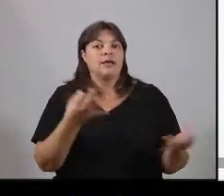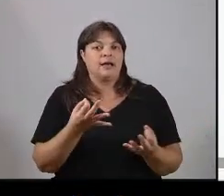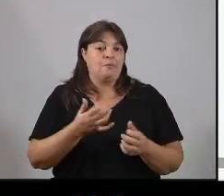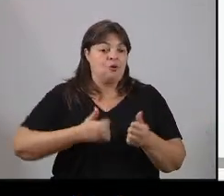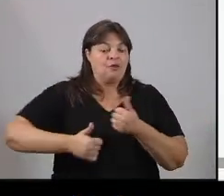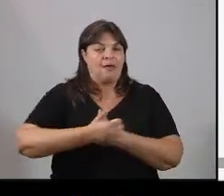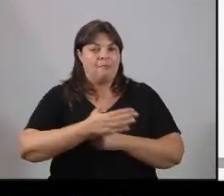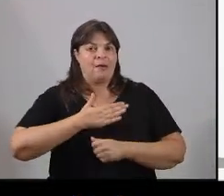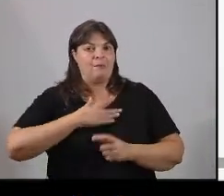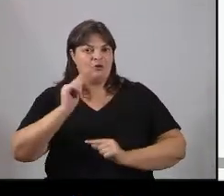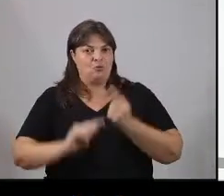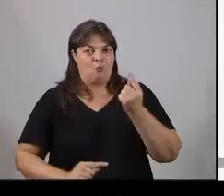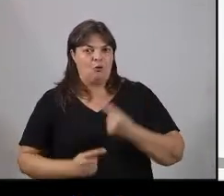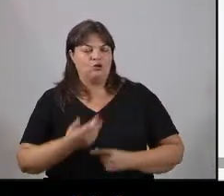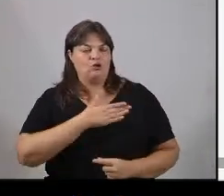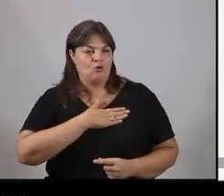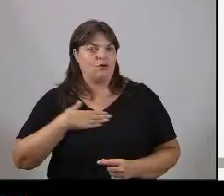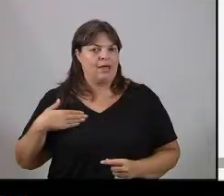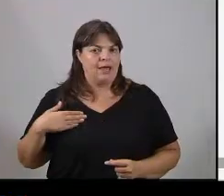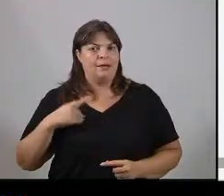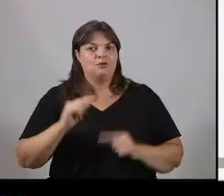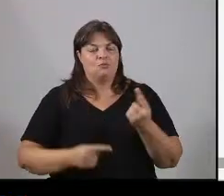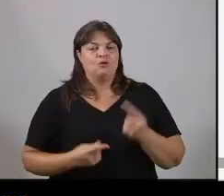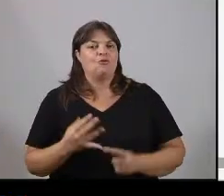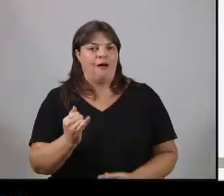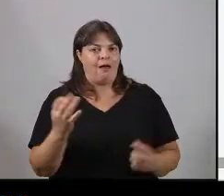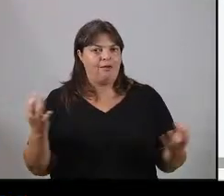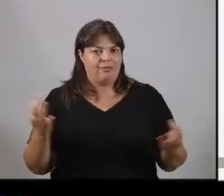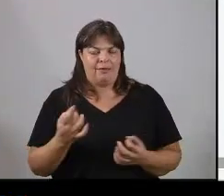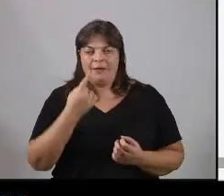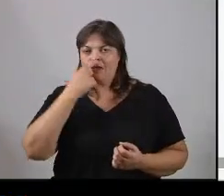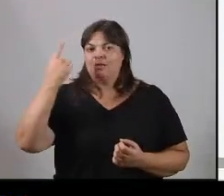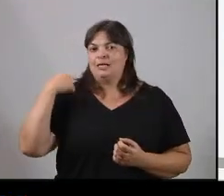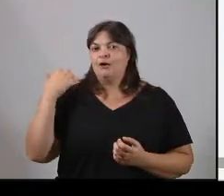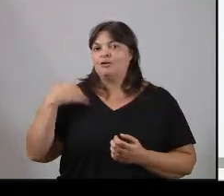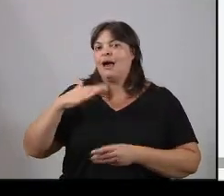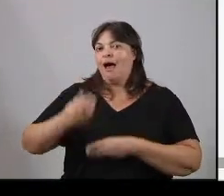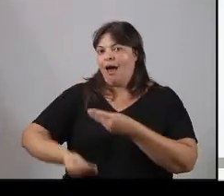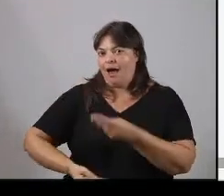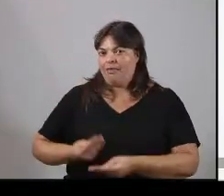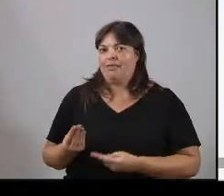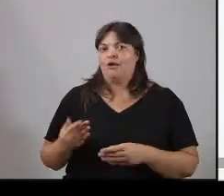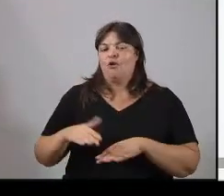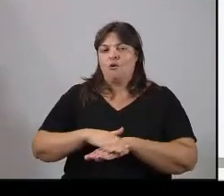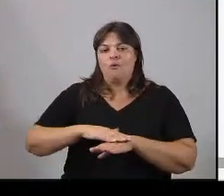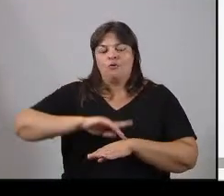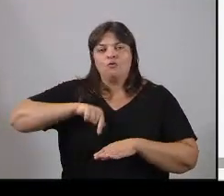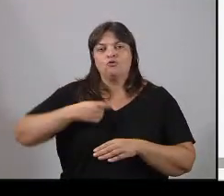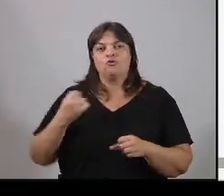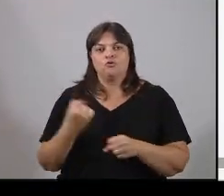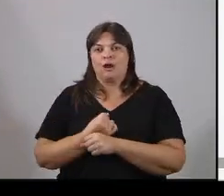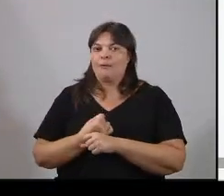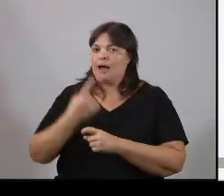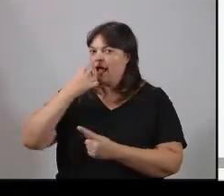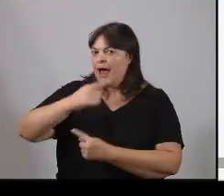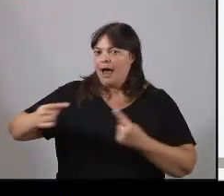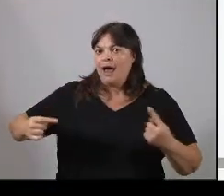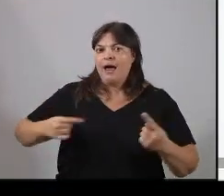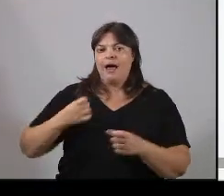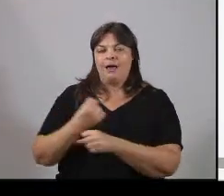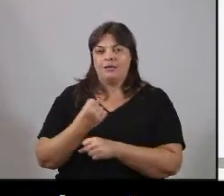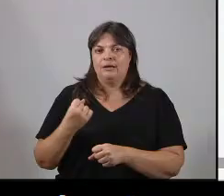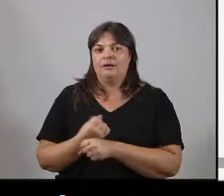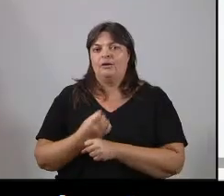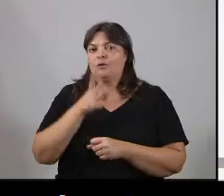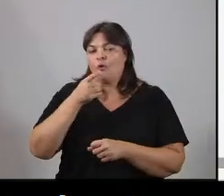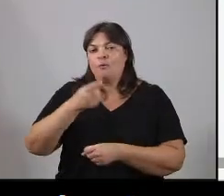presupuesto. Queremos esos presupuestos, ya lo hicimos el año pasado. Nuestro Gobierno trabaja muy duro cada año, porque es su obligación